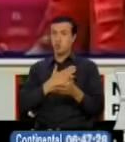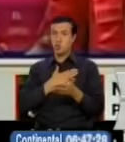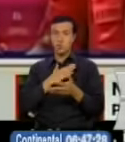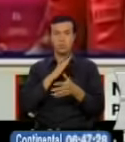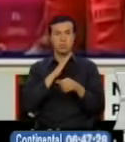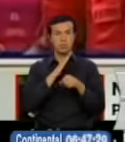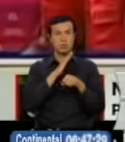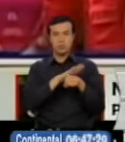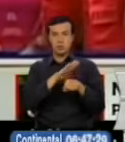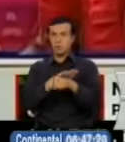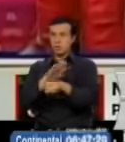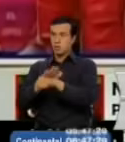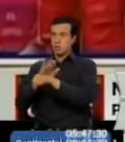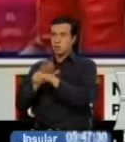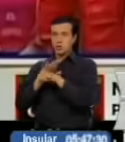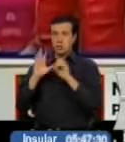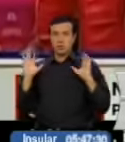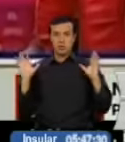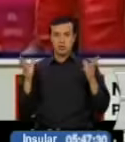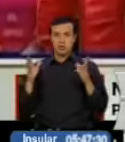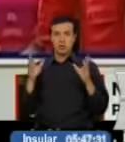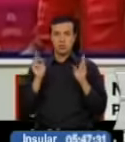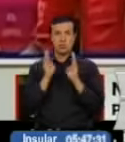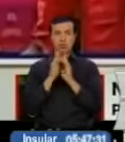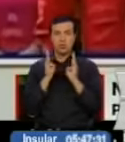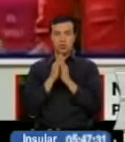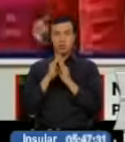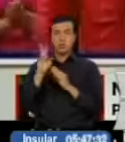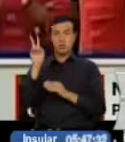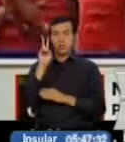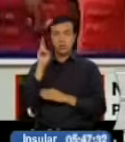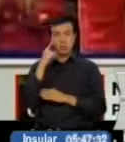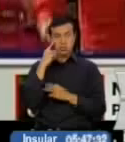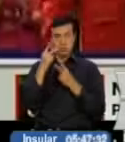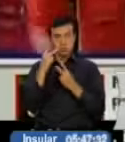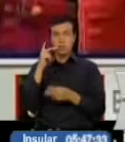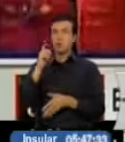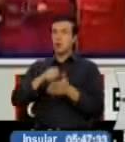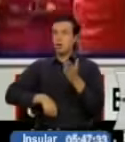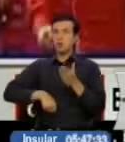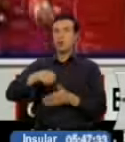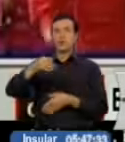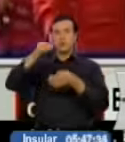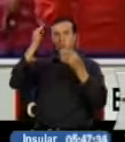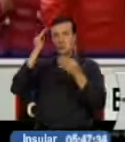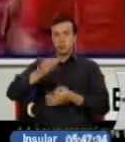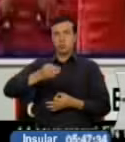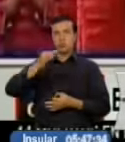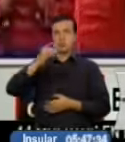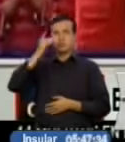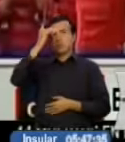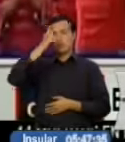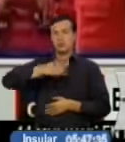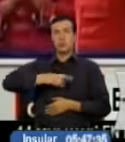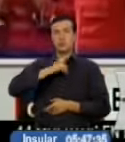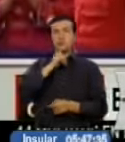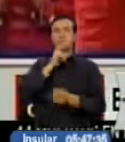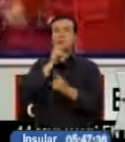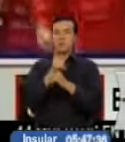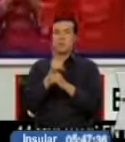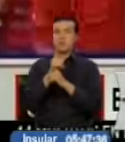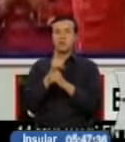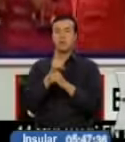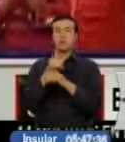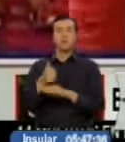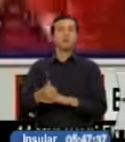convocar una asamblea popular del Congreso de la Patria el viernes y aprobaré por decreto ley y entregaré al